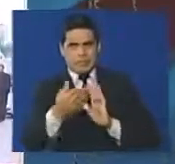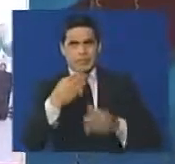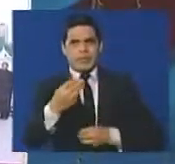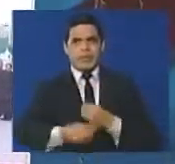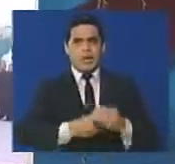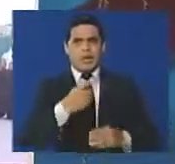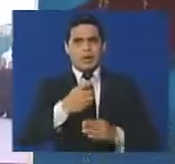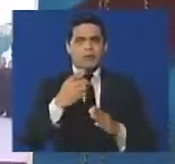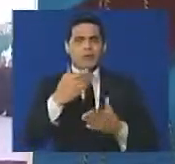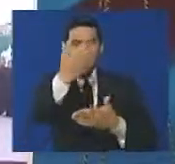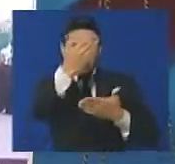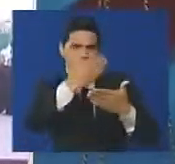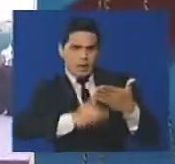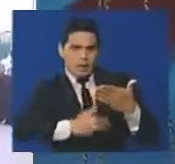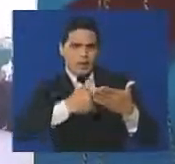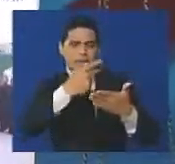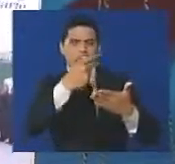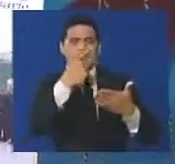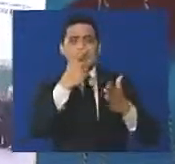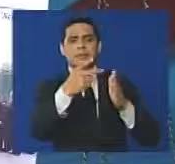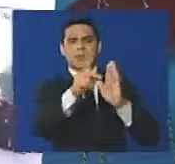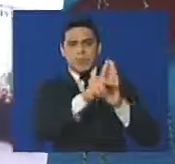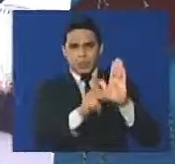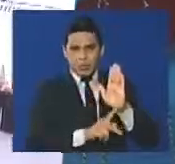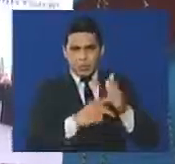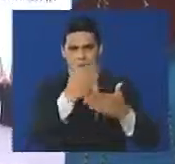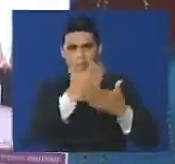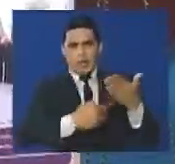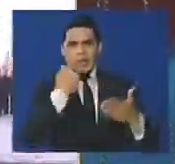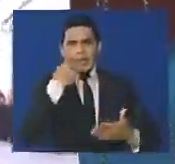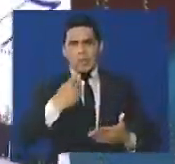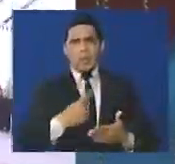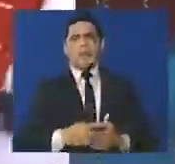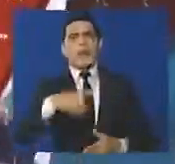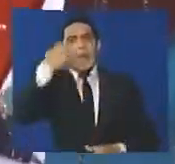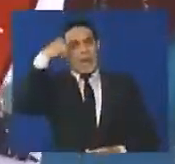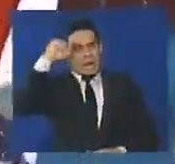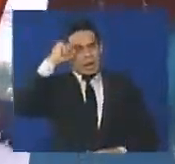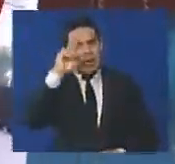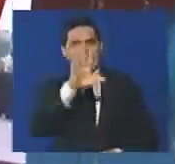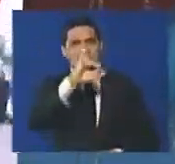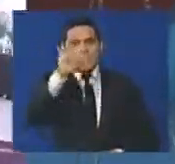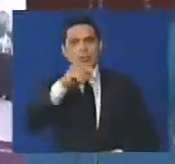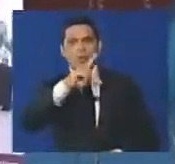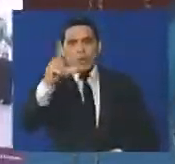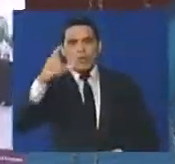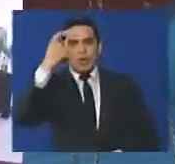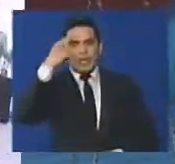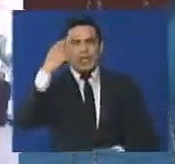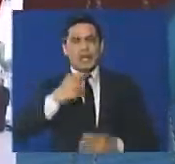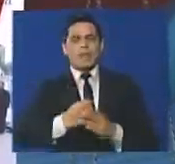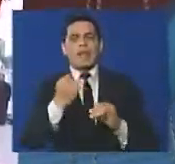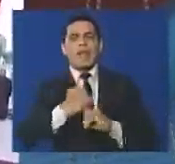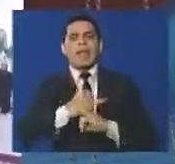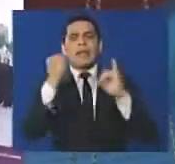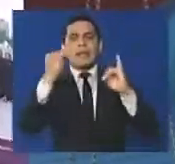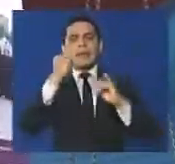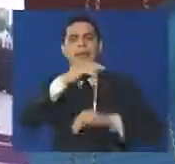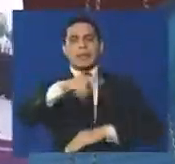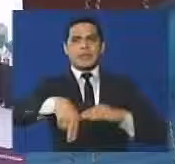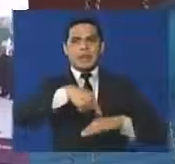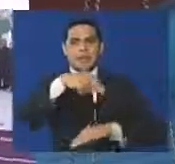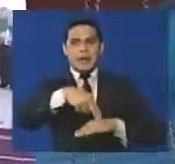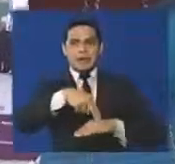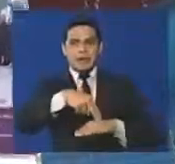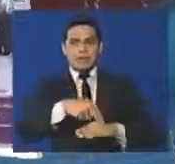hizo ese programa en conmemoración del 5 de julio, el Día de la Independencia Nacional, y por